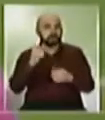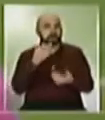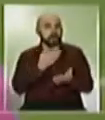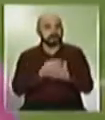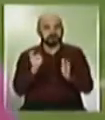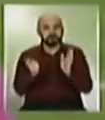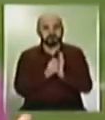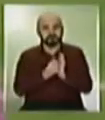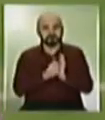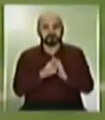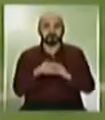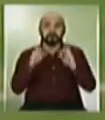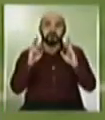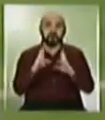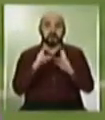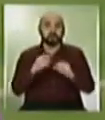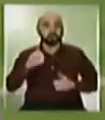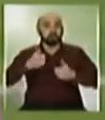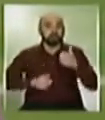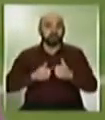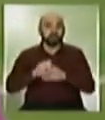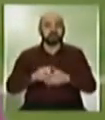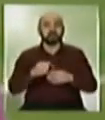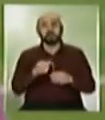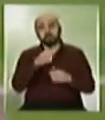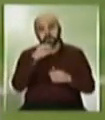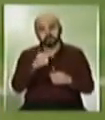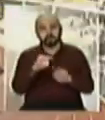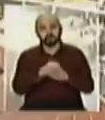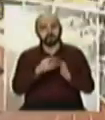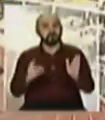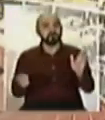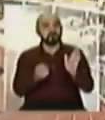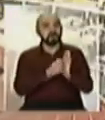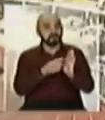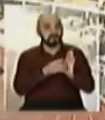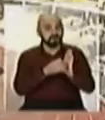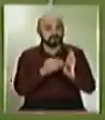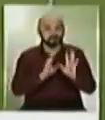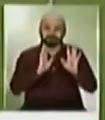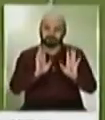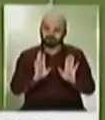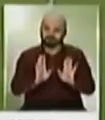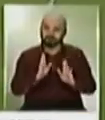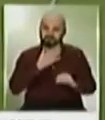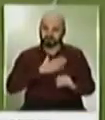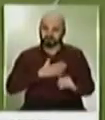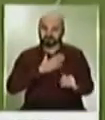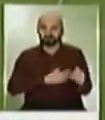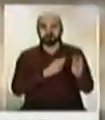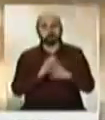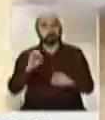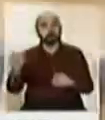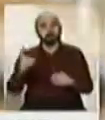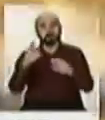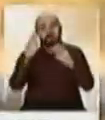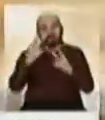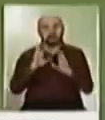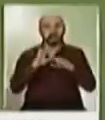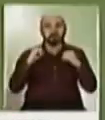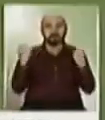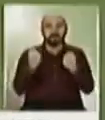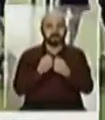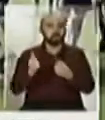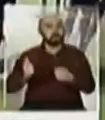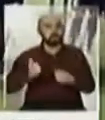torneo lo antes posible, sin poner fecha y siendo súper prudente. Uno de ellos es determinar y certificar que los estadios cumplen